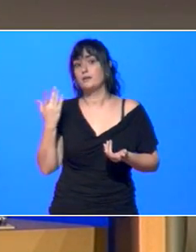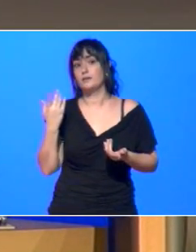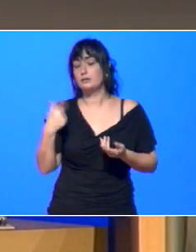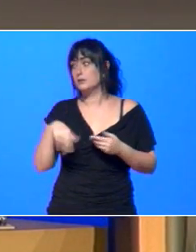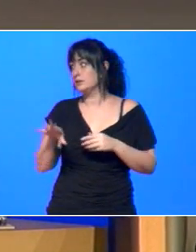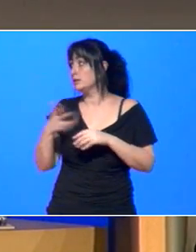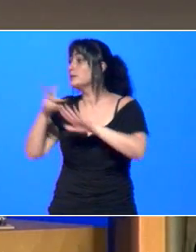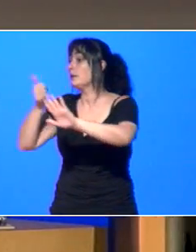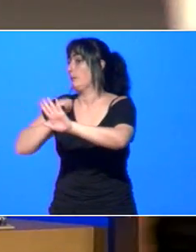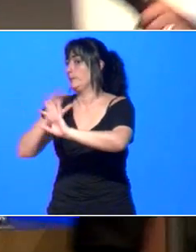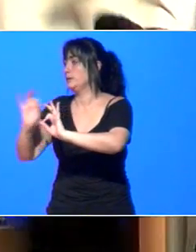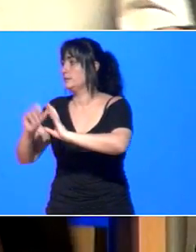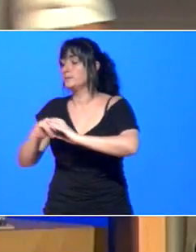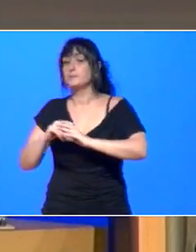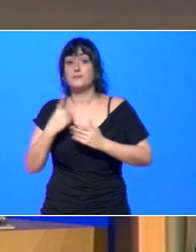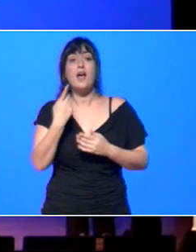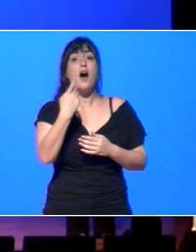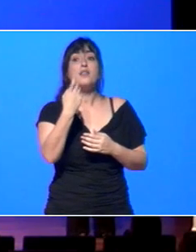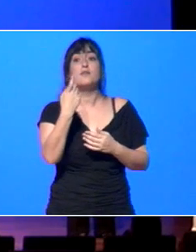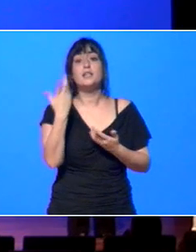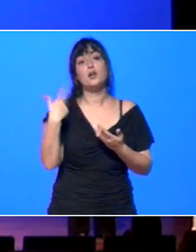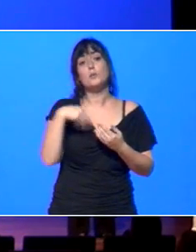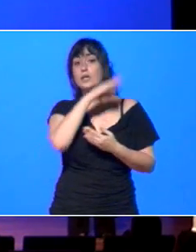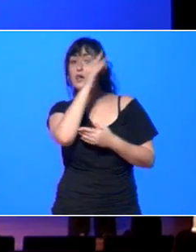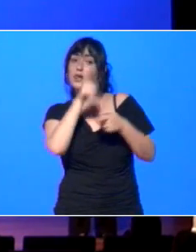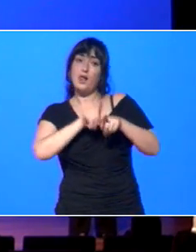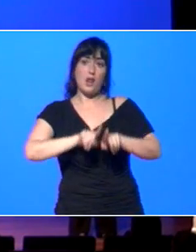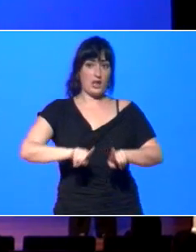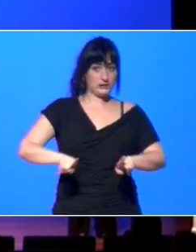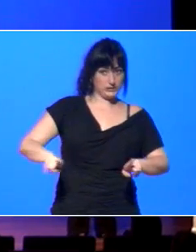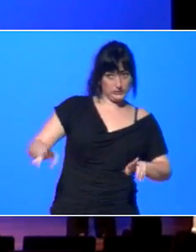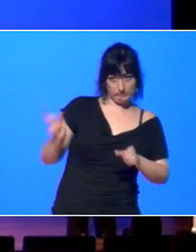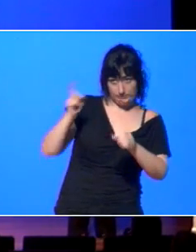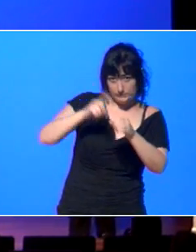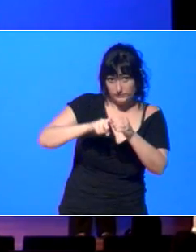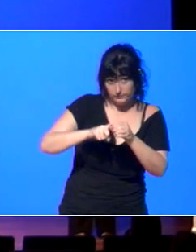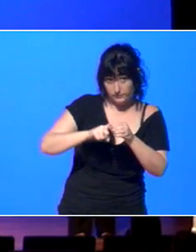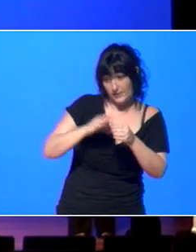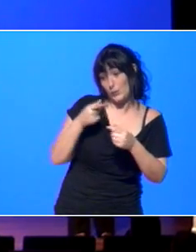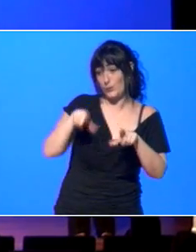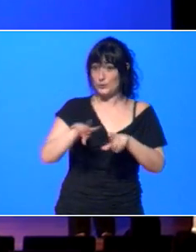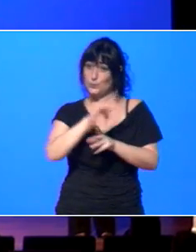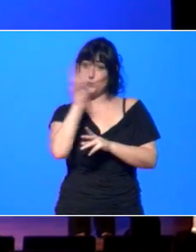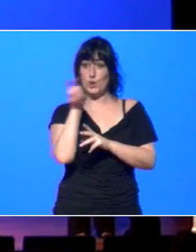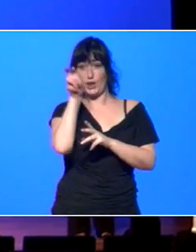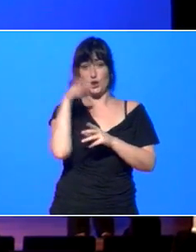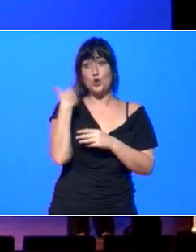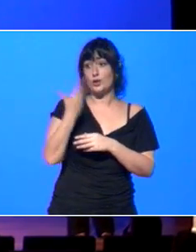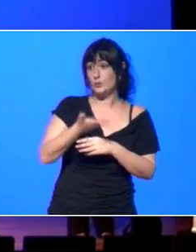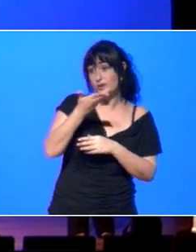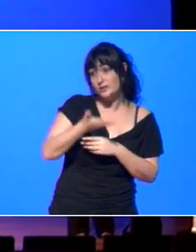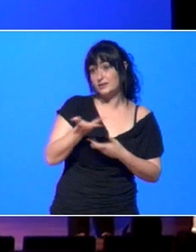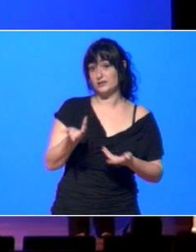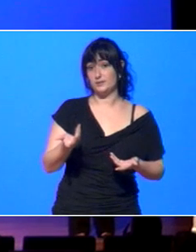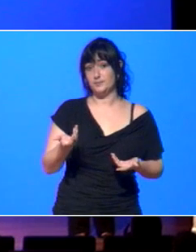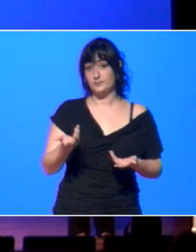aprovechar aquí, para tenga que entrar por la puerta de atrás. Sí, sí. A este escenario tan moderno, tan importante, tan significativo